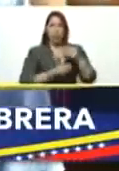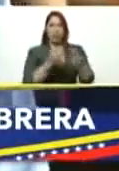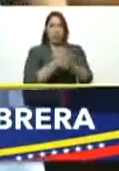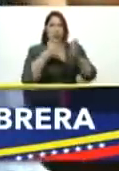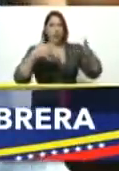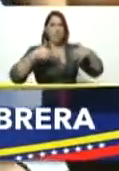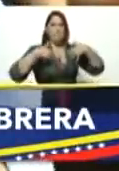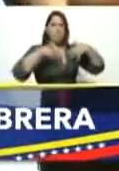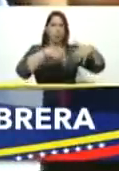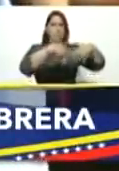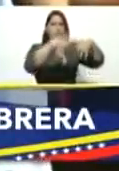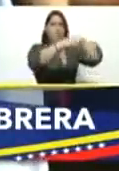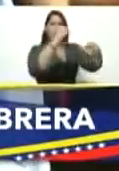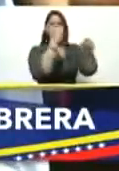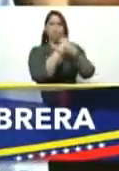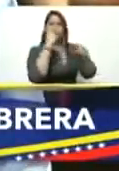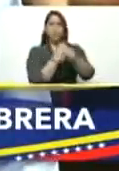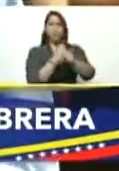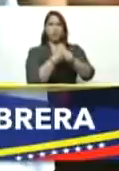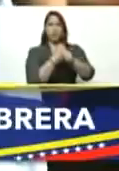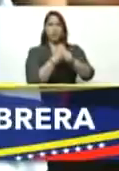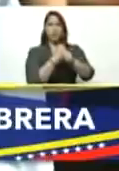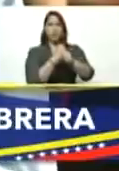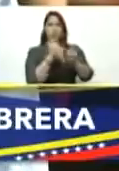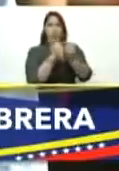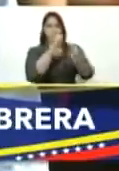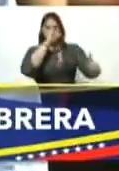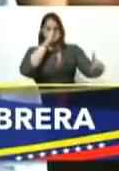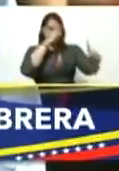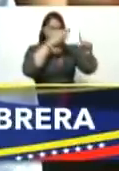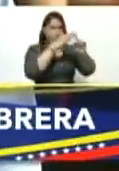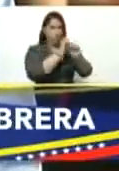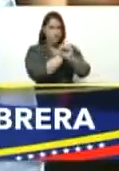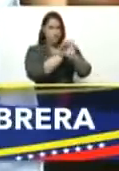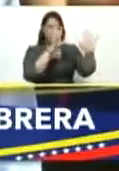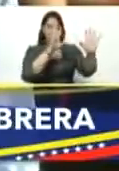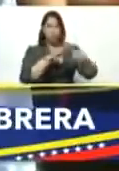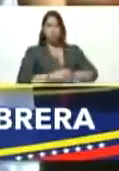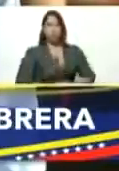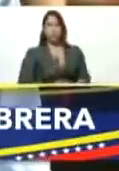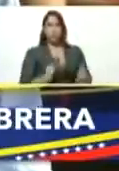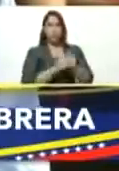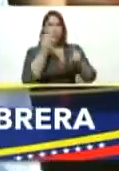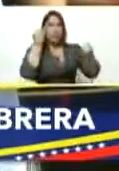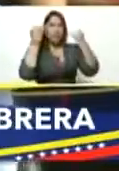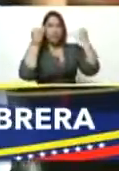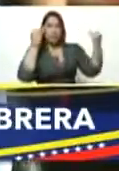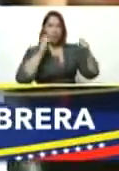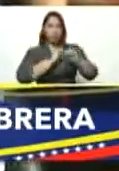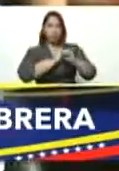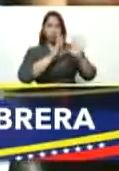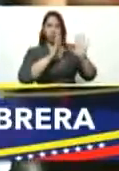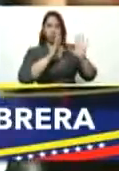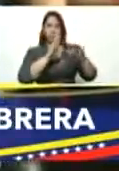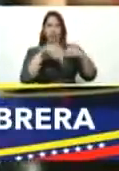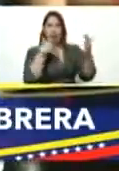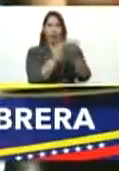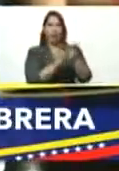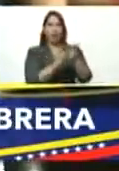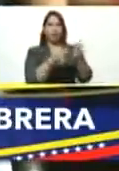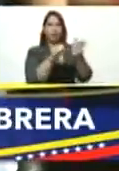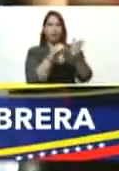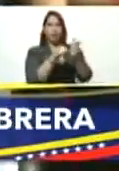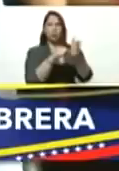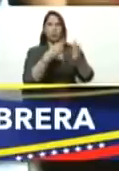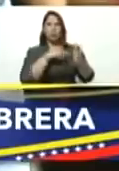movilización de la clase obrera con una orientación clara con una idea clara hacia dónde vamos a marchar